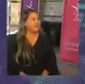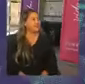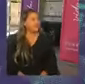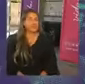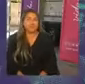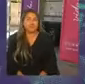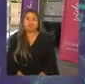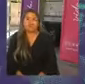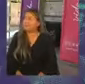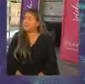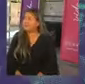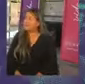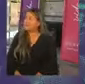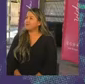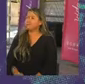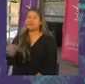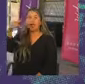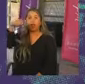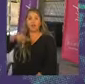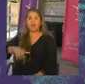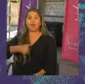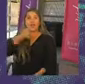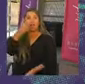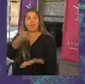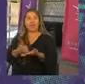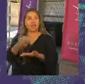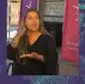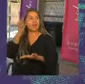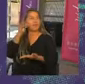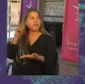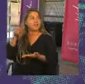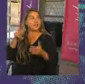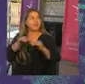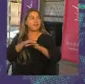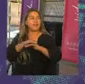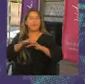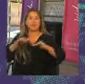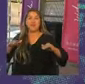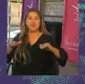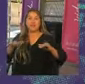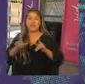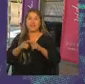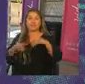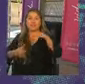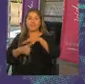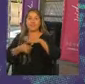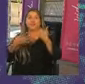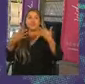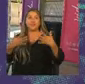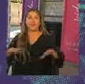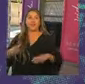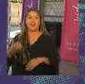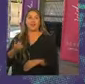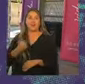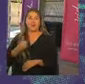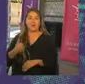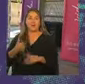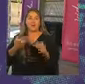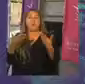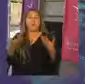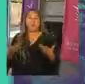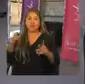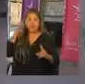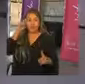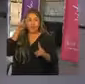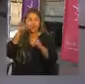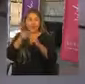A continuación, la alcaldesa procederá a cerrar la sesión. Habiendo cumplido el